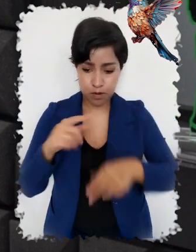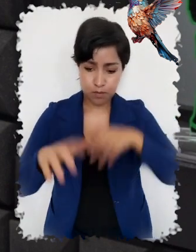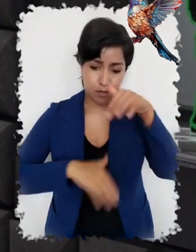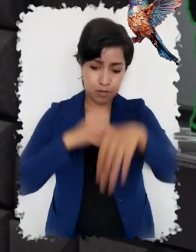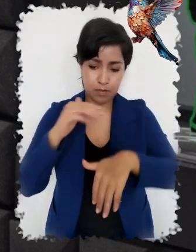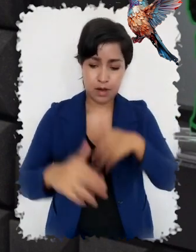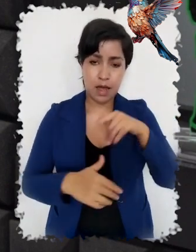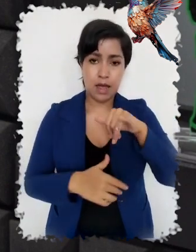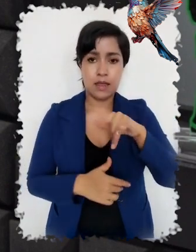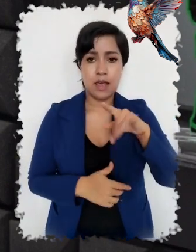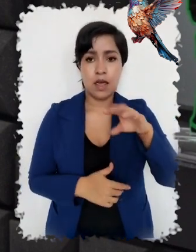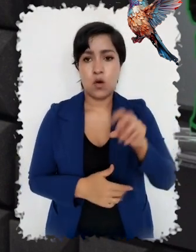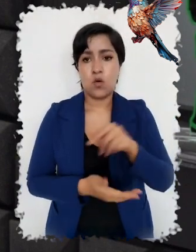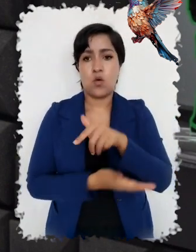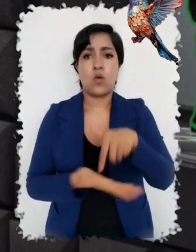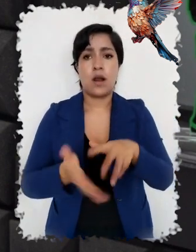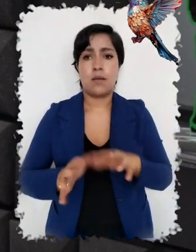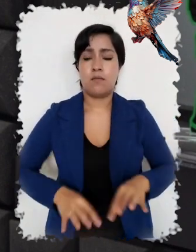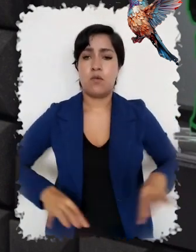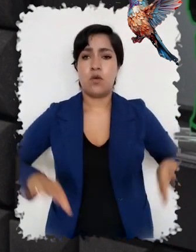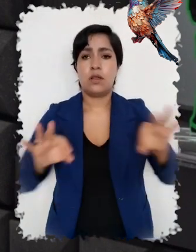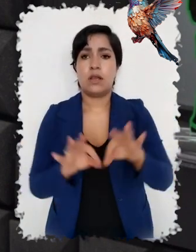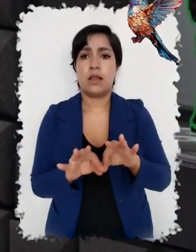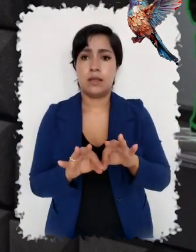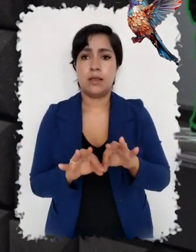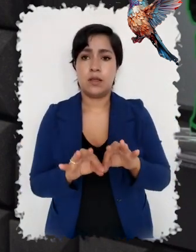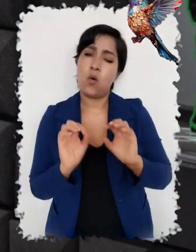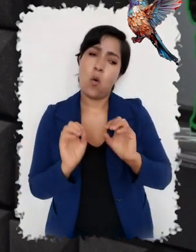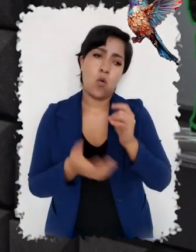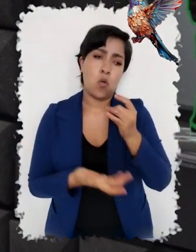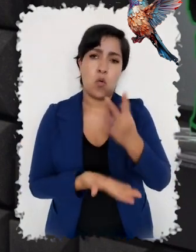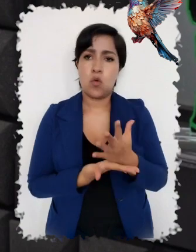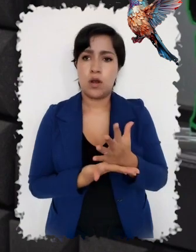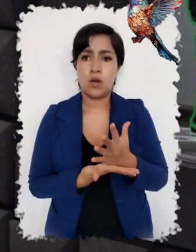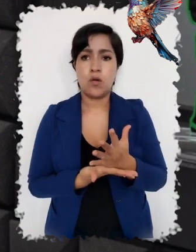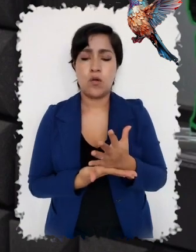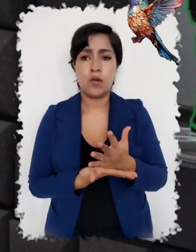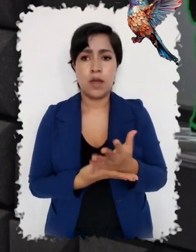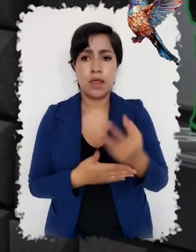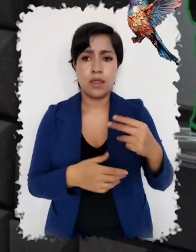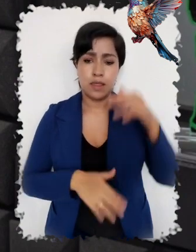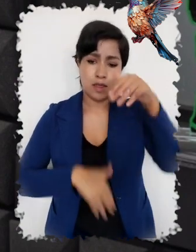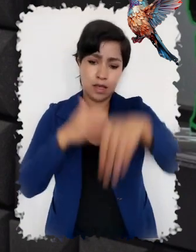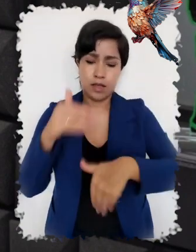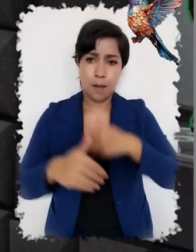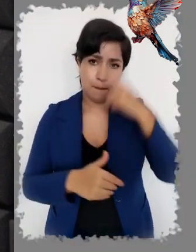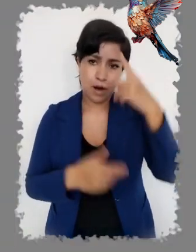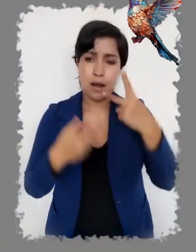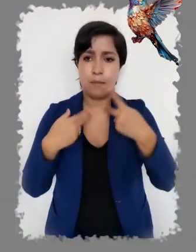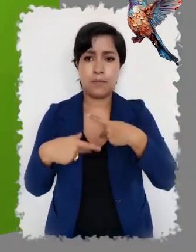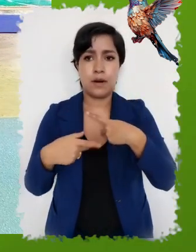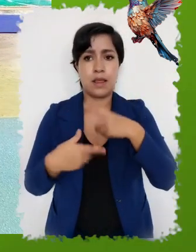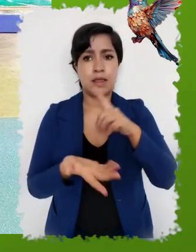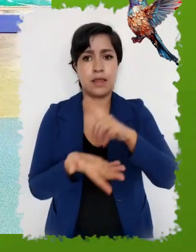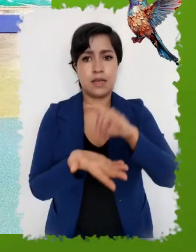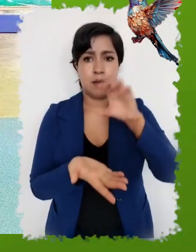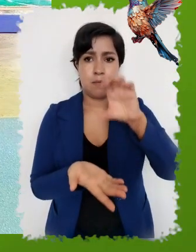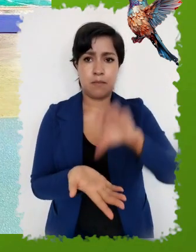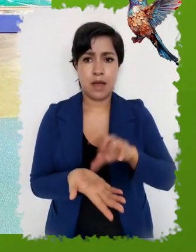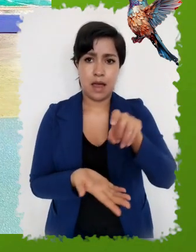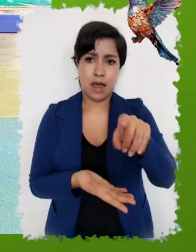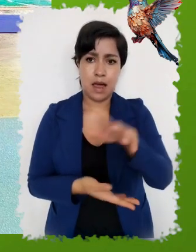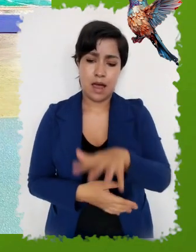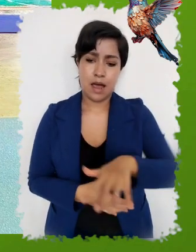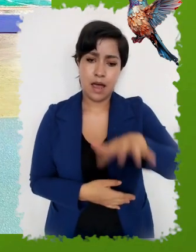indeco es uno de los espacios principales si no es que el único donde hay natación para personas con discapacidad intelectual Ahí es